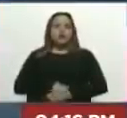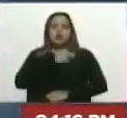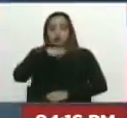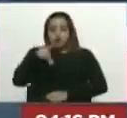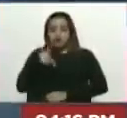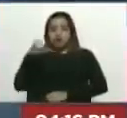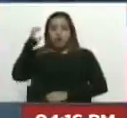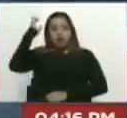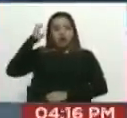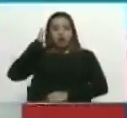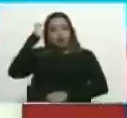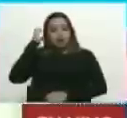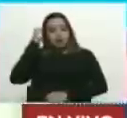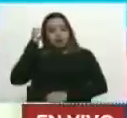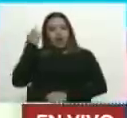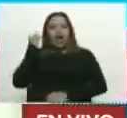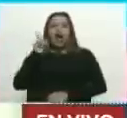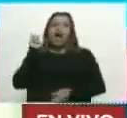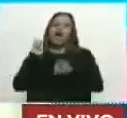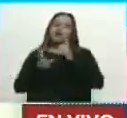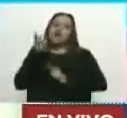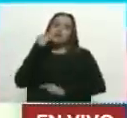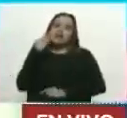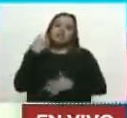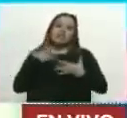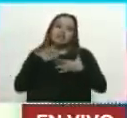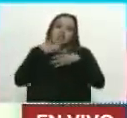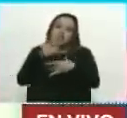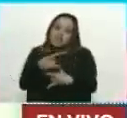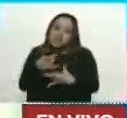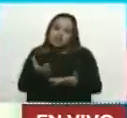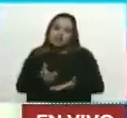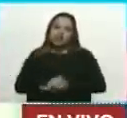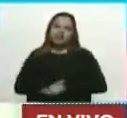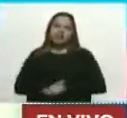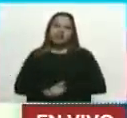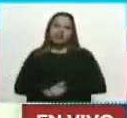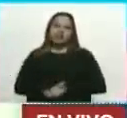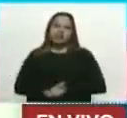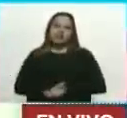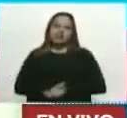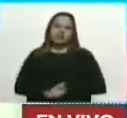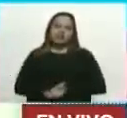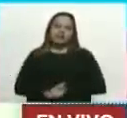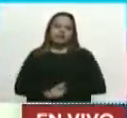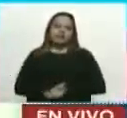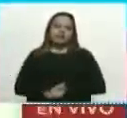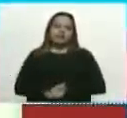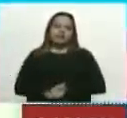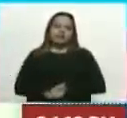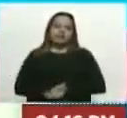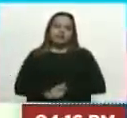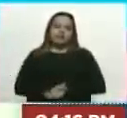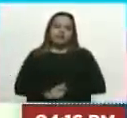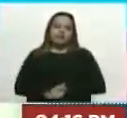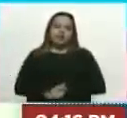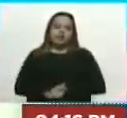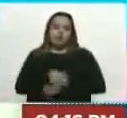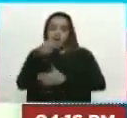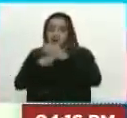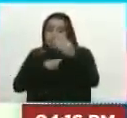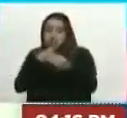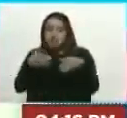Europa algunas experiencias muy interesantes ligadas, digamos, más quizás con